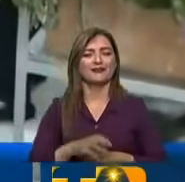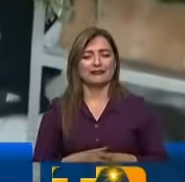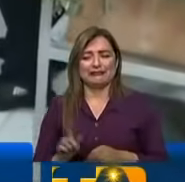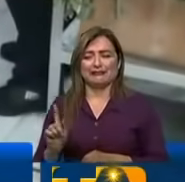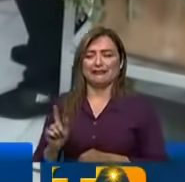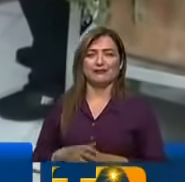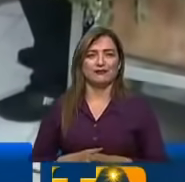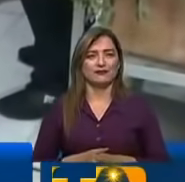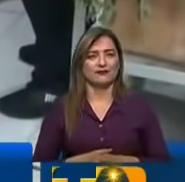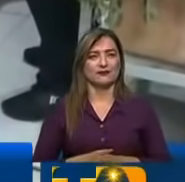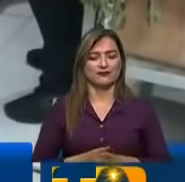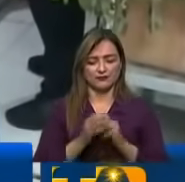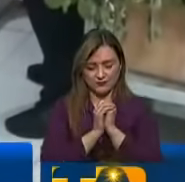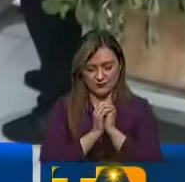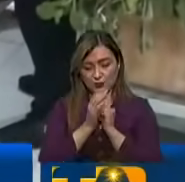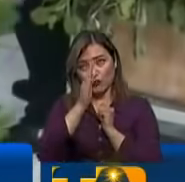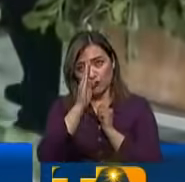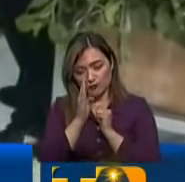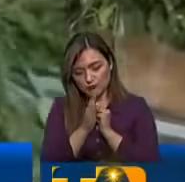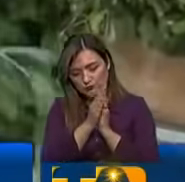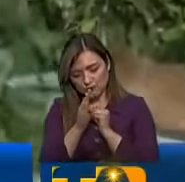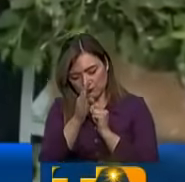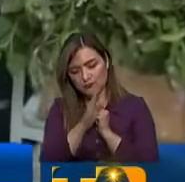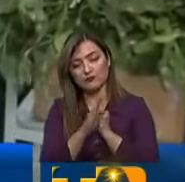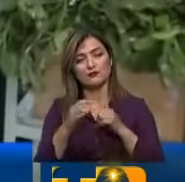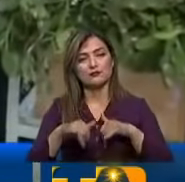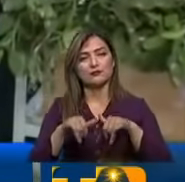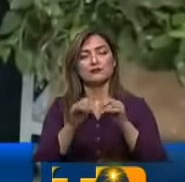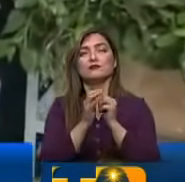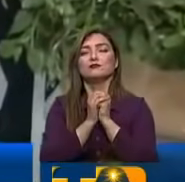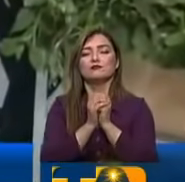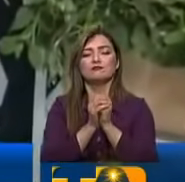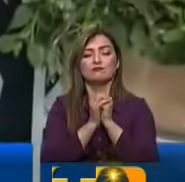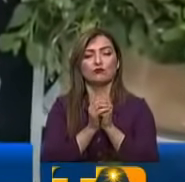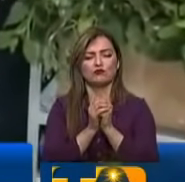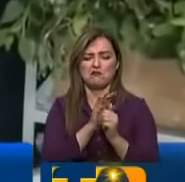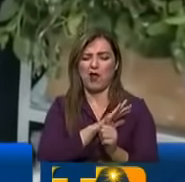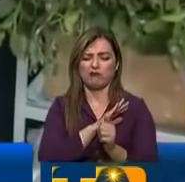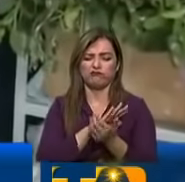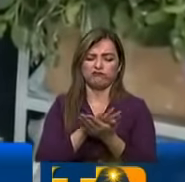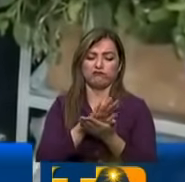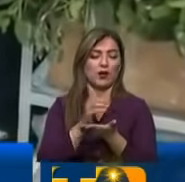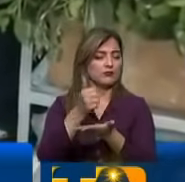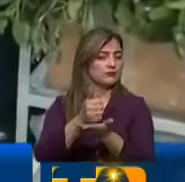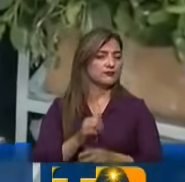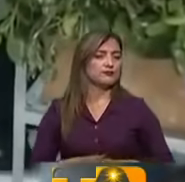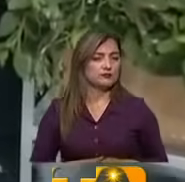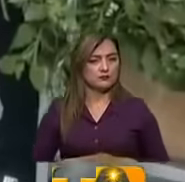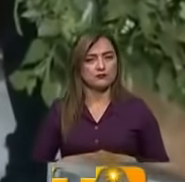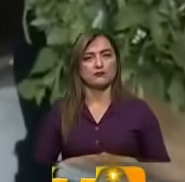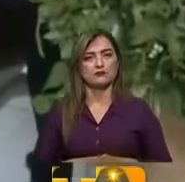Señor bendito, protégele, bendícele, purifícale. Renunciamos, Señor mío, a todos los males. Ayúdenme,